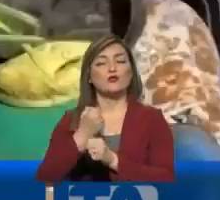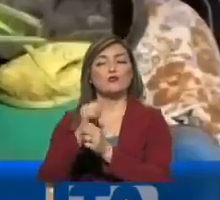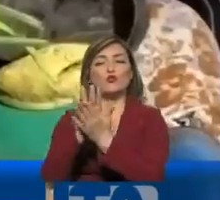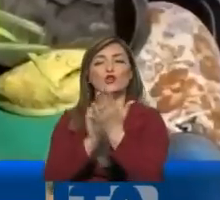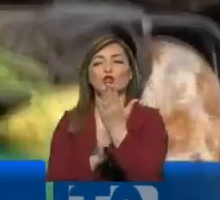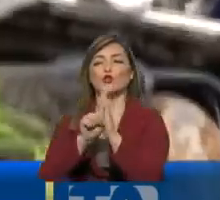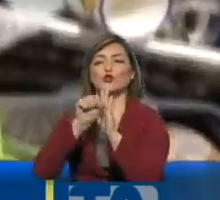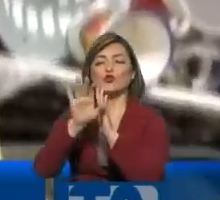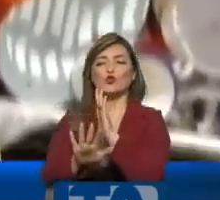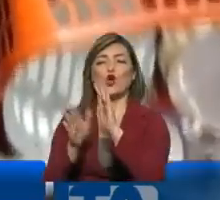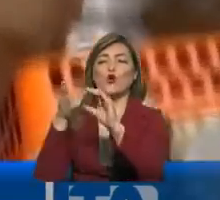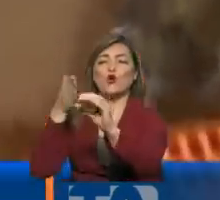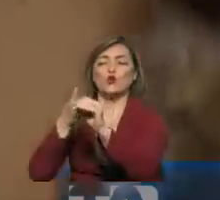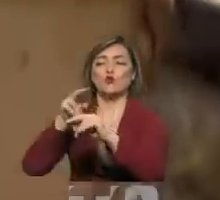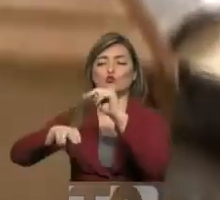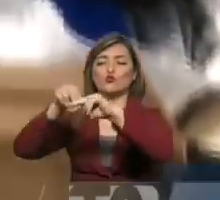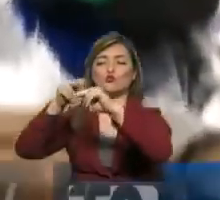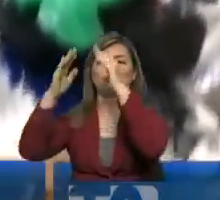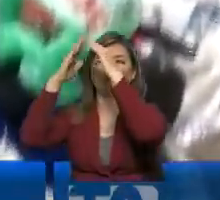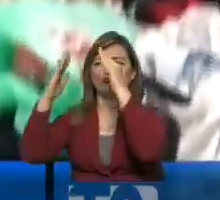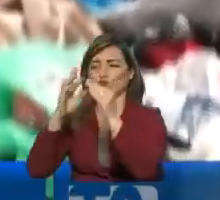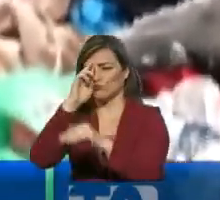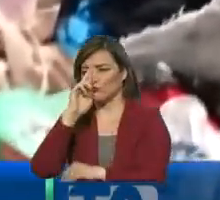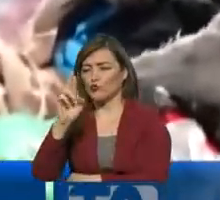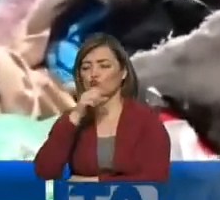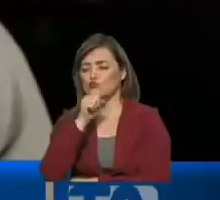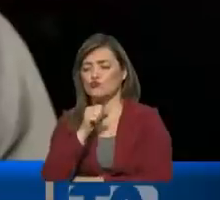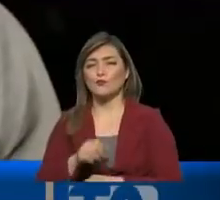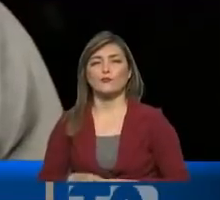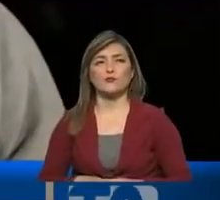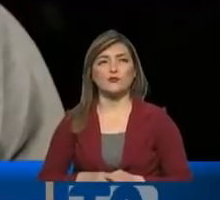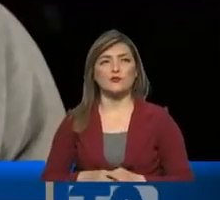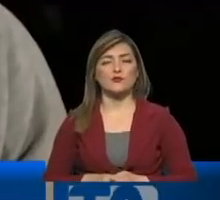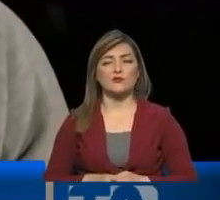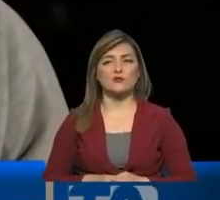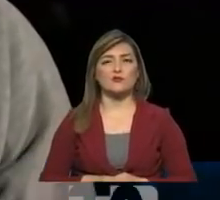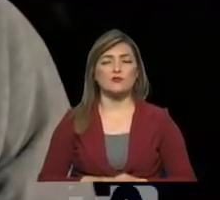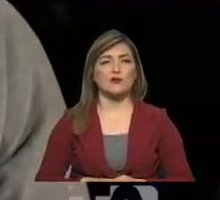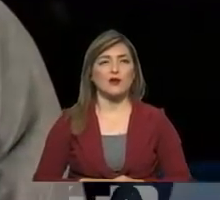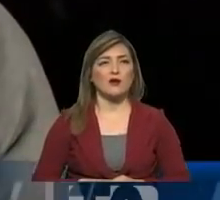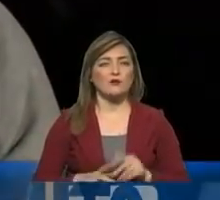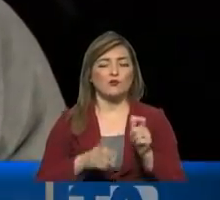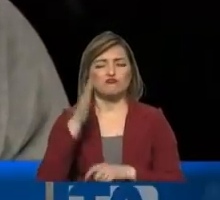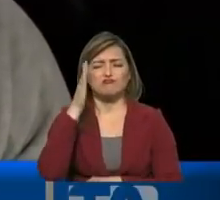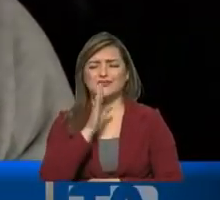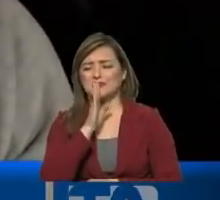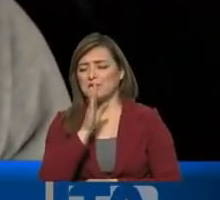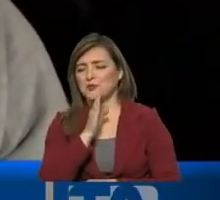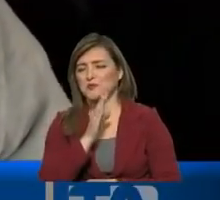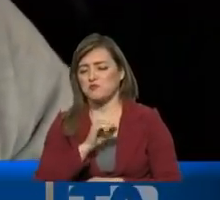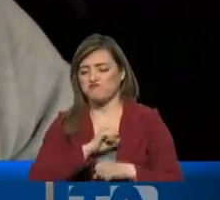proyectos más ambiciosos, como construir una vivienda digna para los ancianos. Nosotros ya sabemos que nuestra gente de Tulcán siempre ha